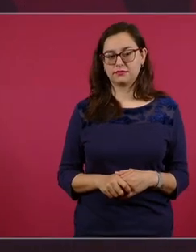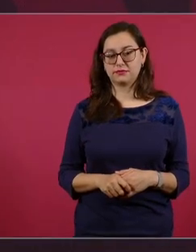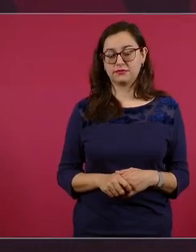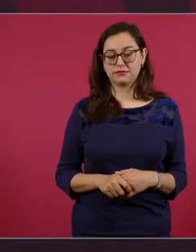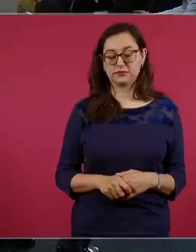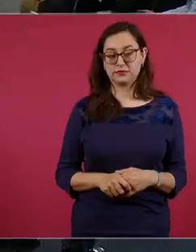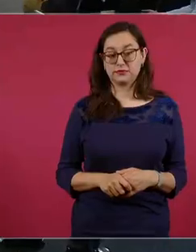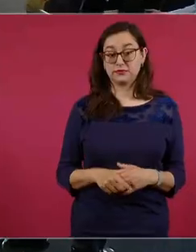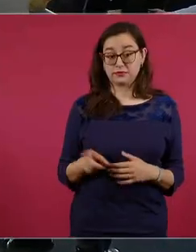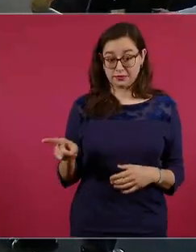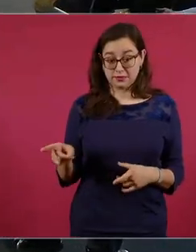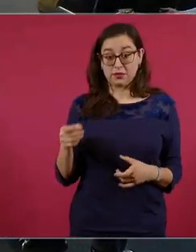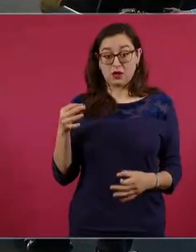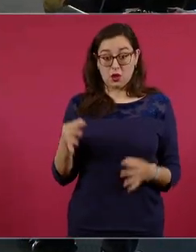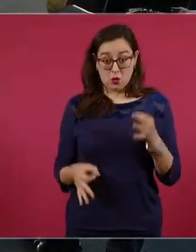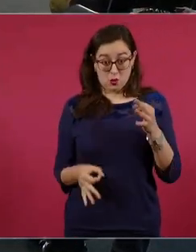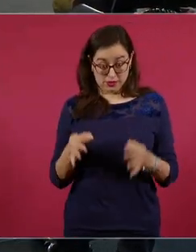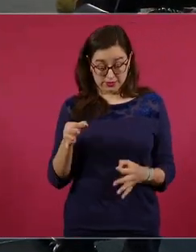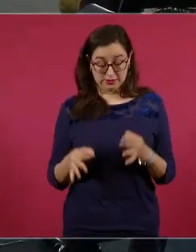tiene que hacer algo